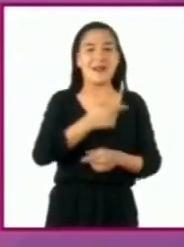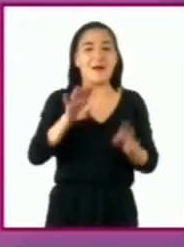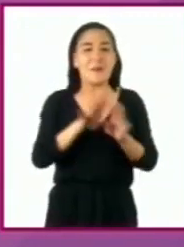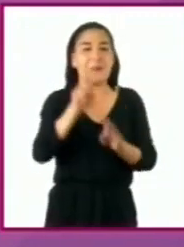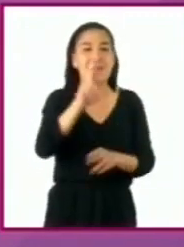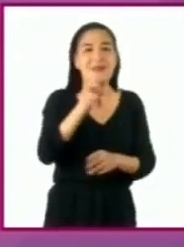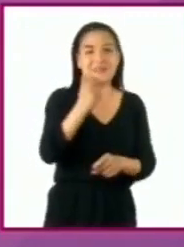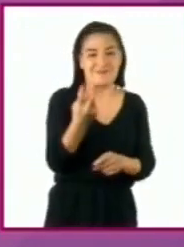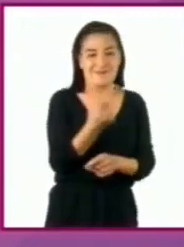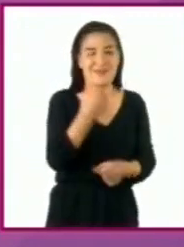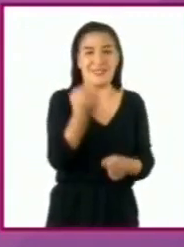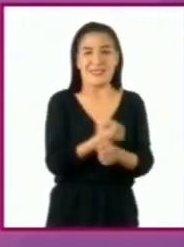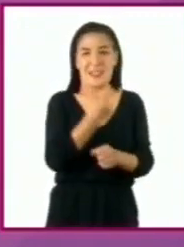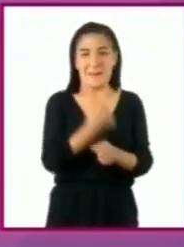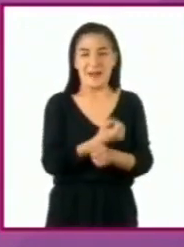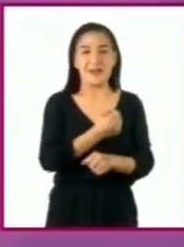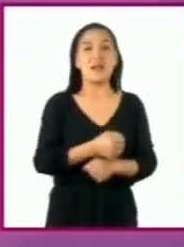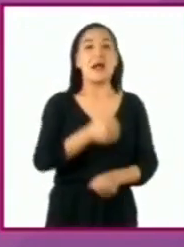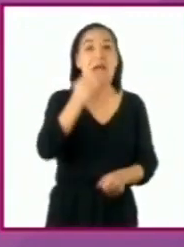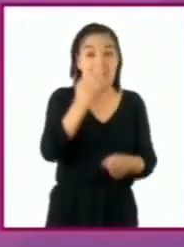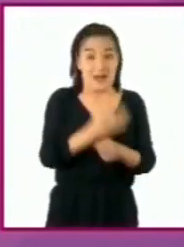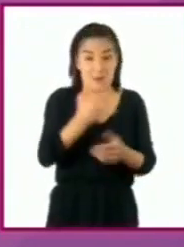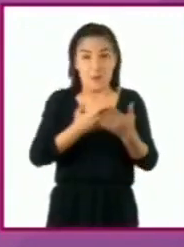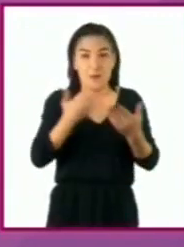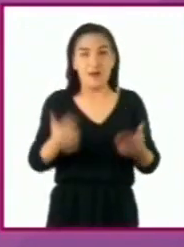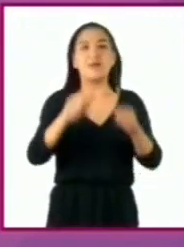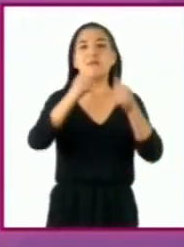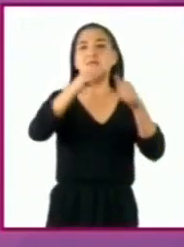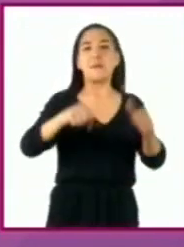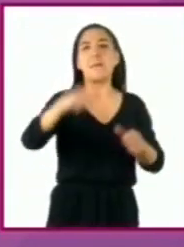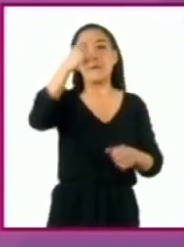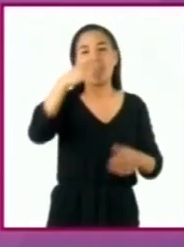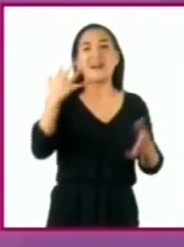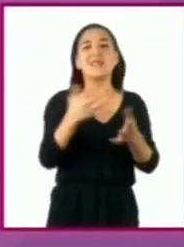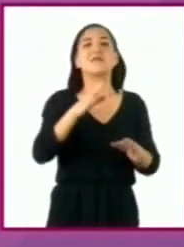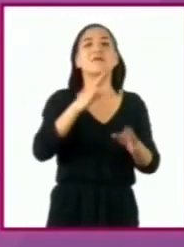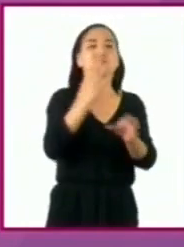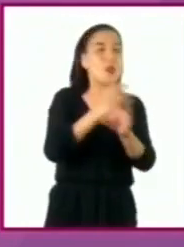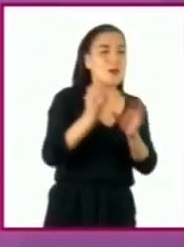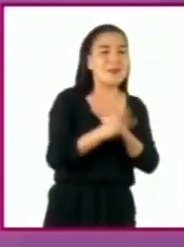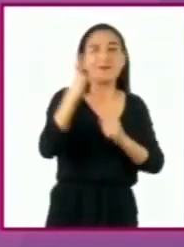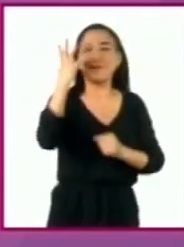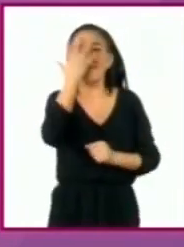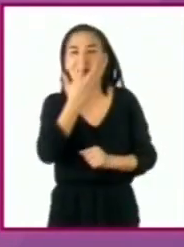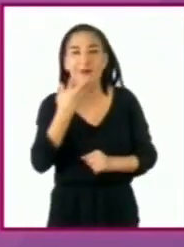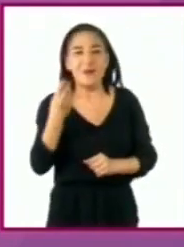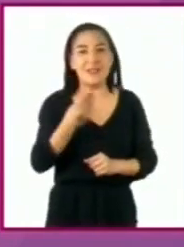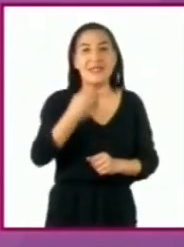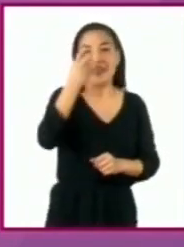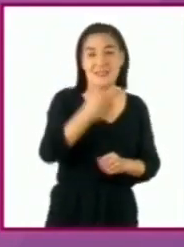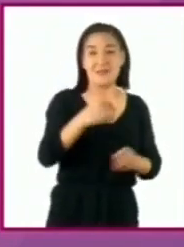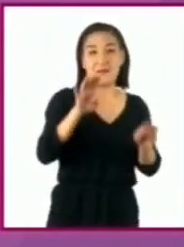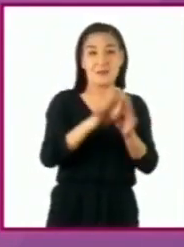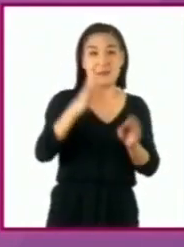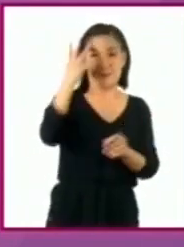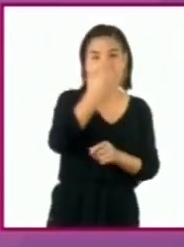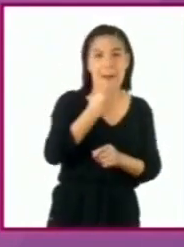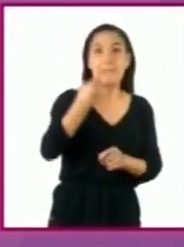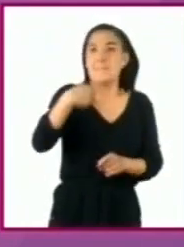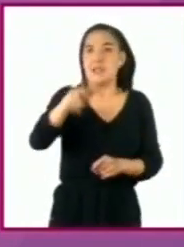zapatos: hasta ahora, el arte se ocupaba de lo bello y la belleza, no de la